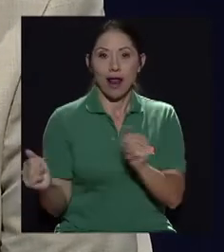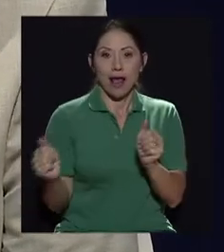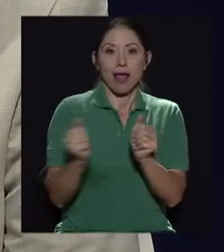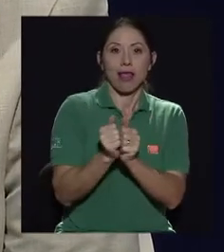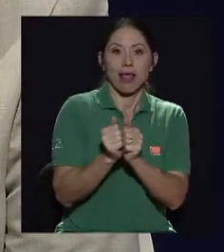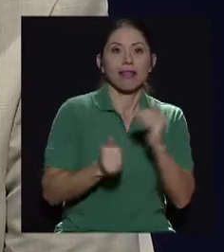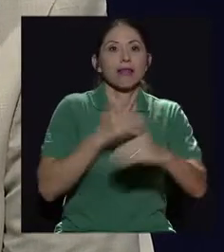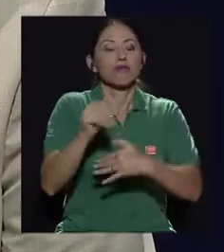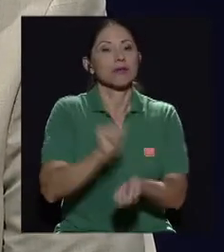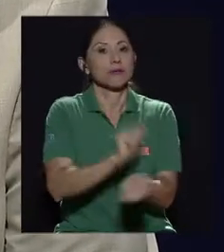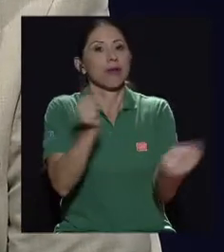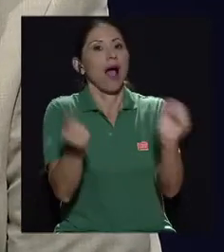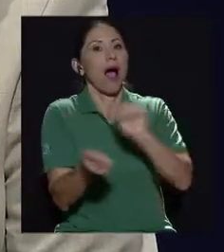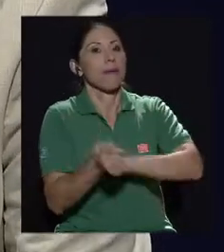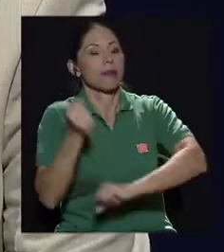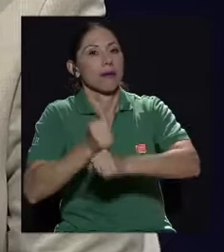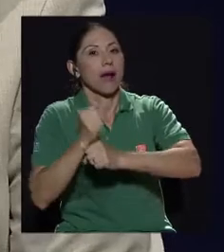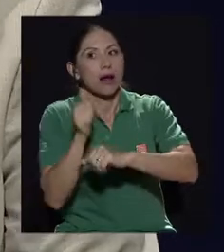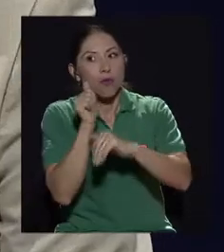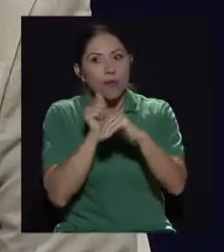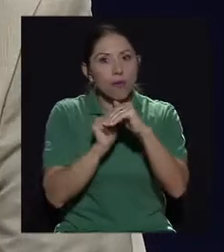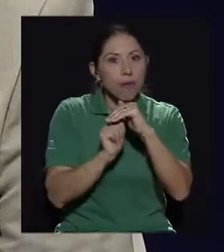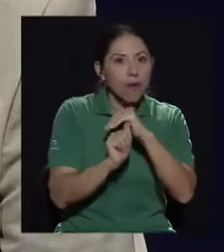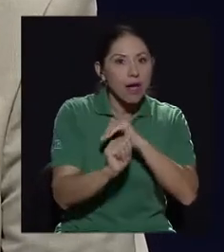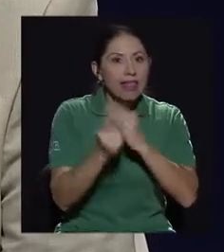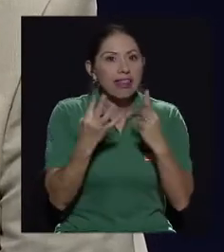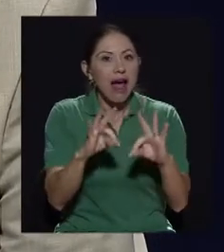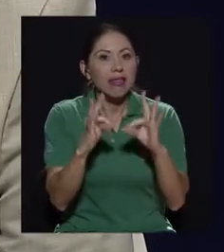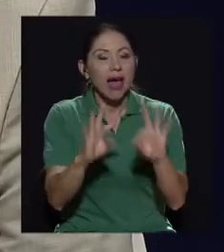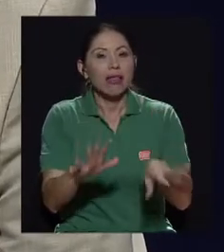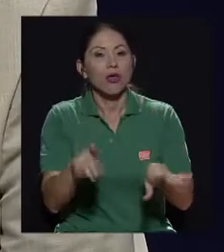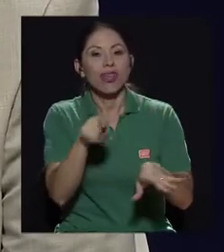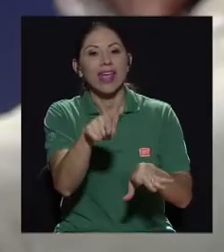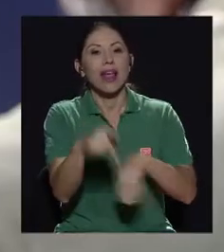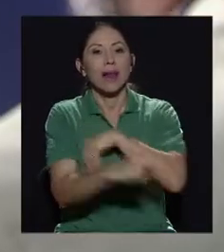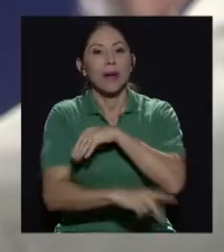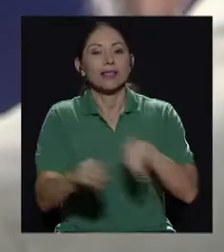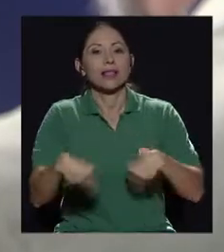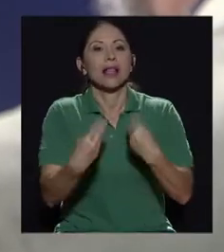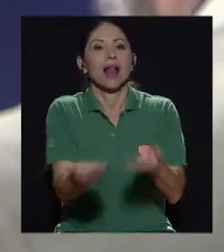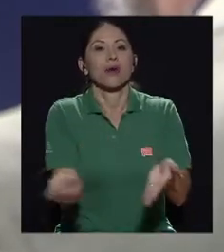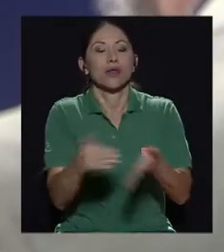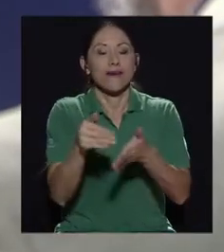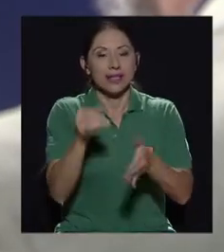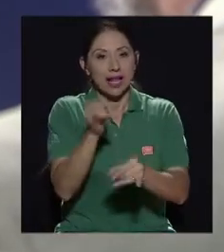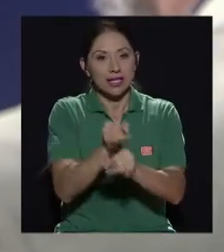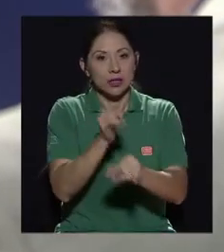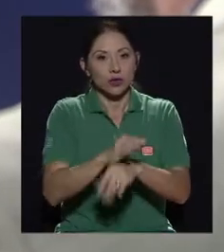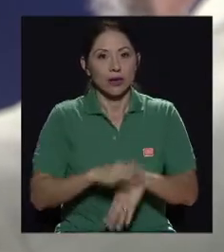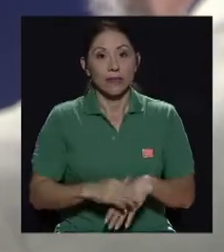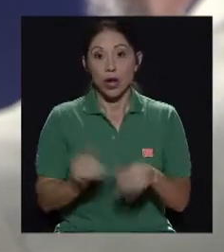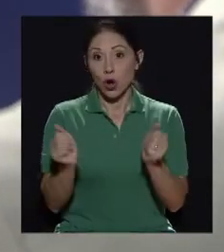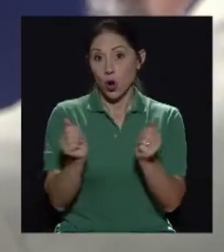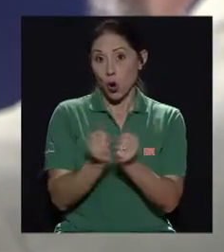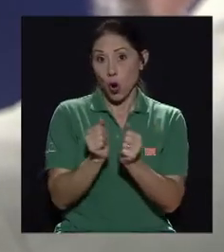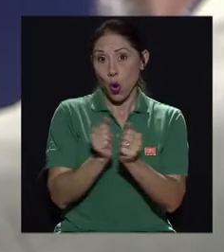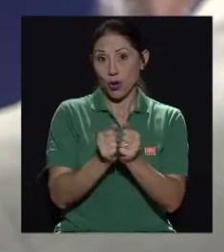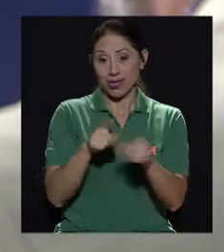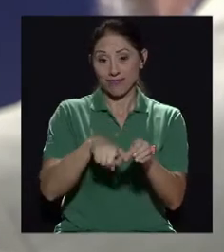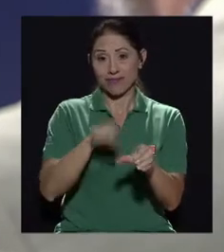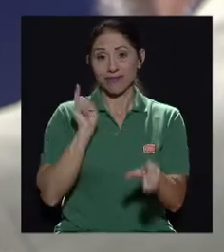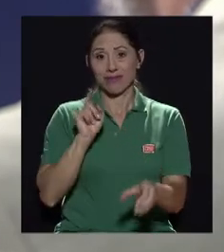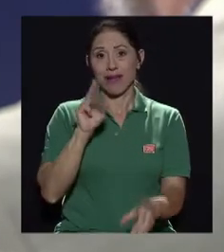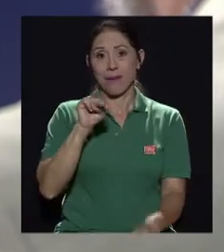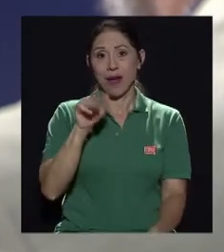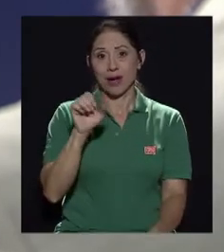clandestinidad tratando de devolverle al país la institucionalidad con la salida de manuel zelaya o sea con el golpe estado